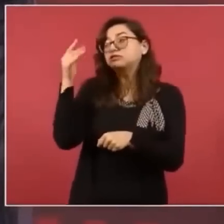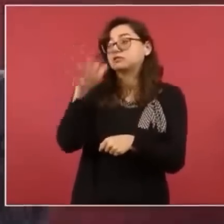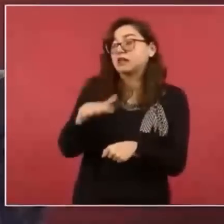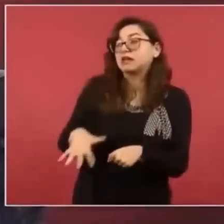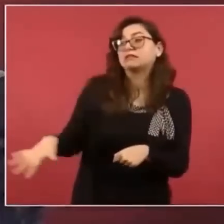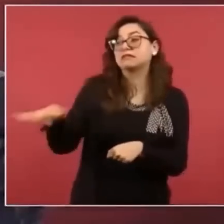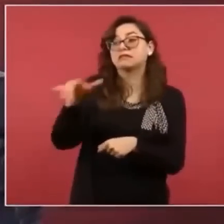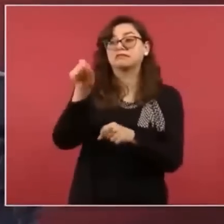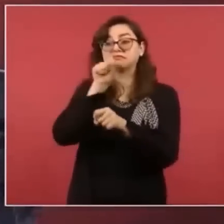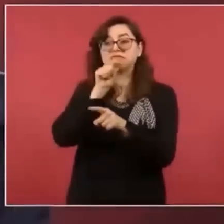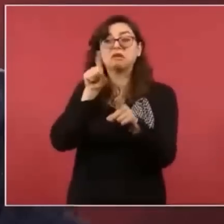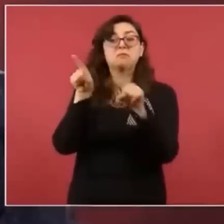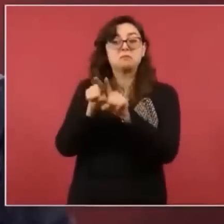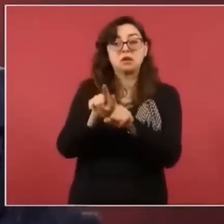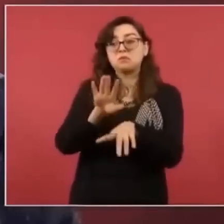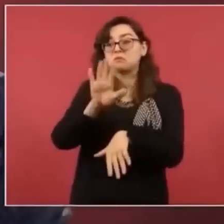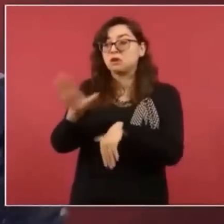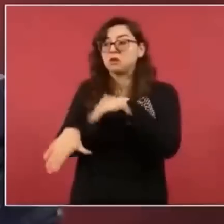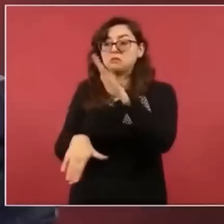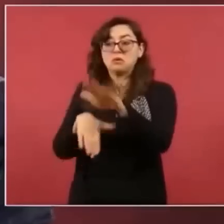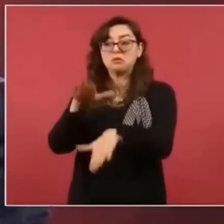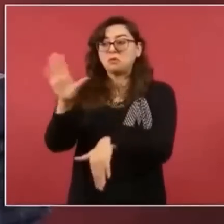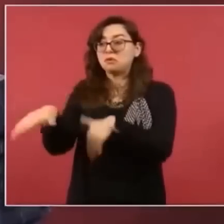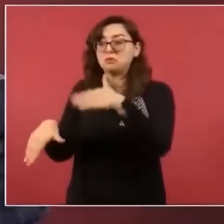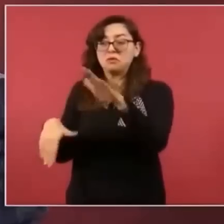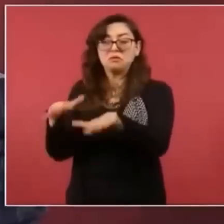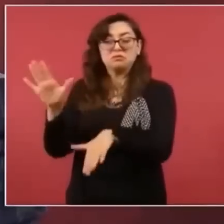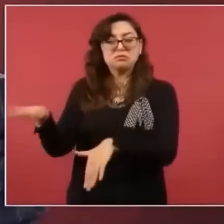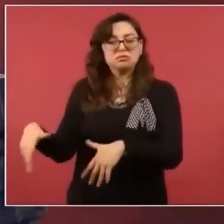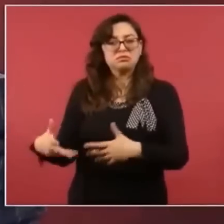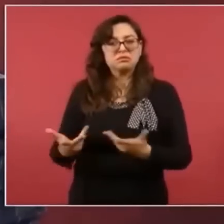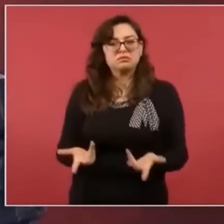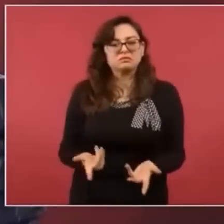Al estilo de Díaz Ordaz, yo soy responsable.